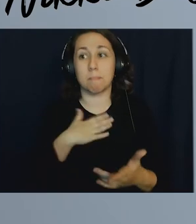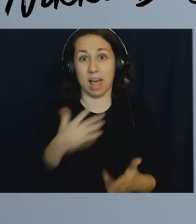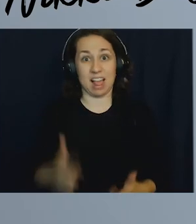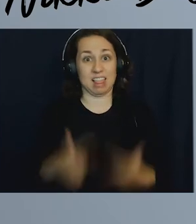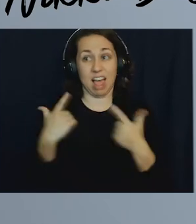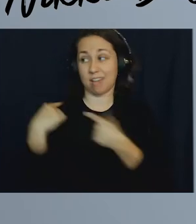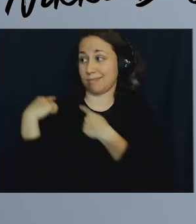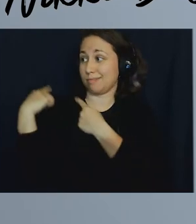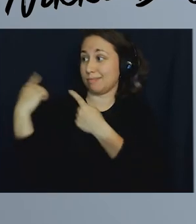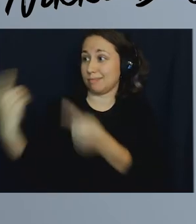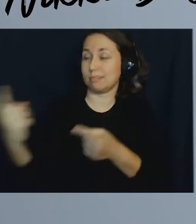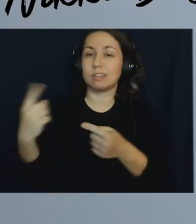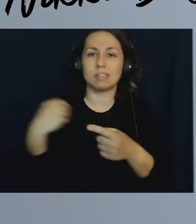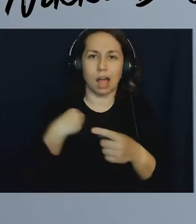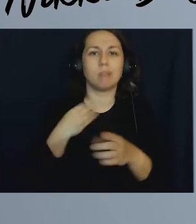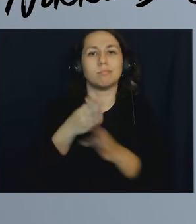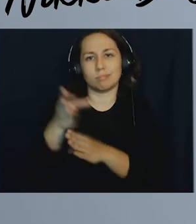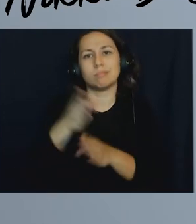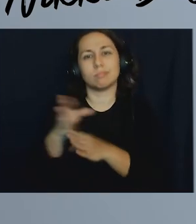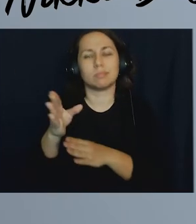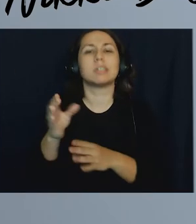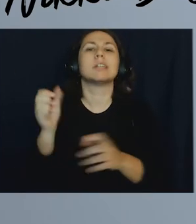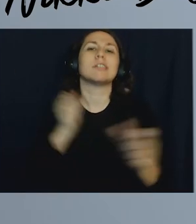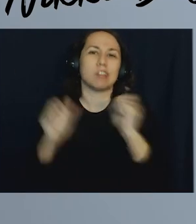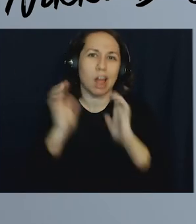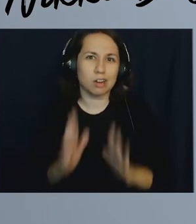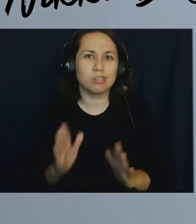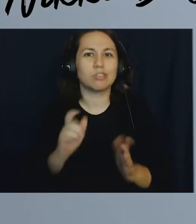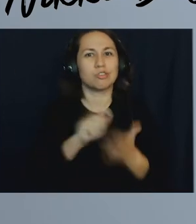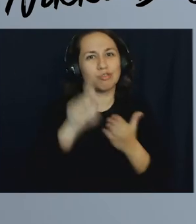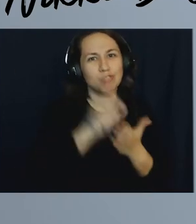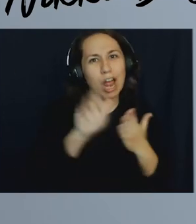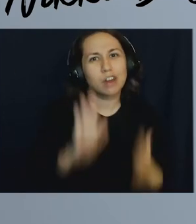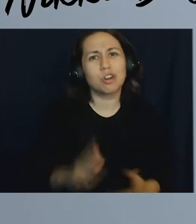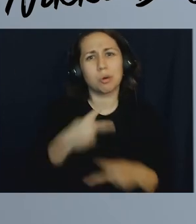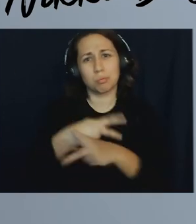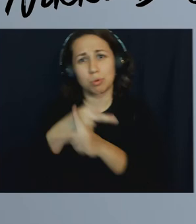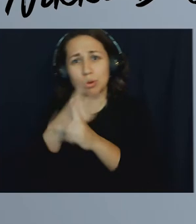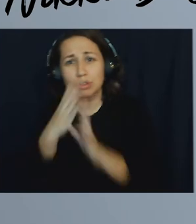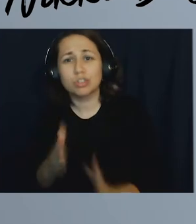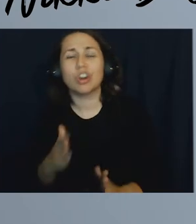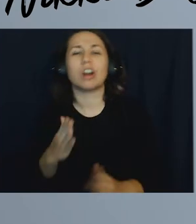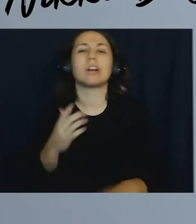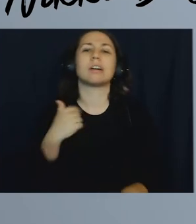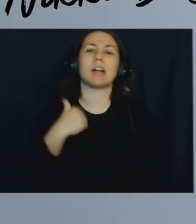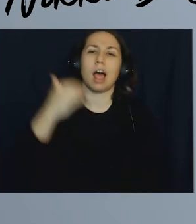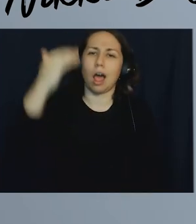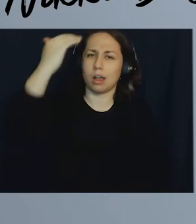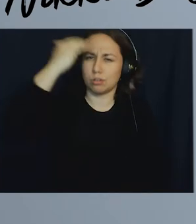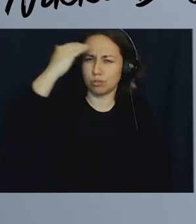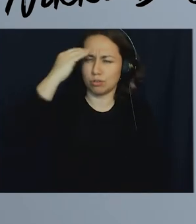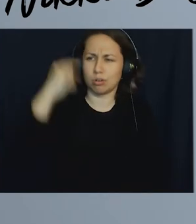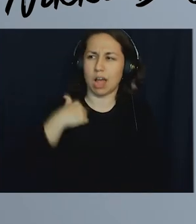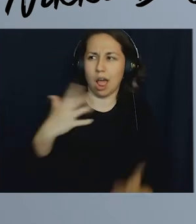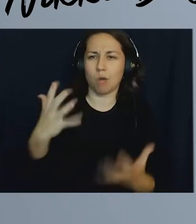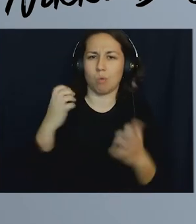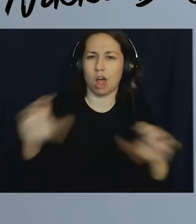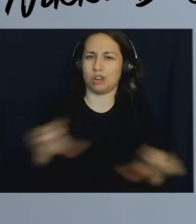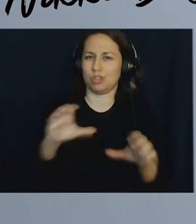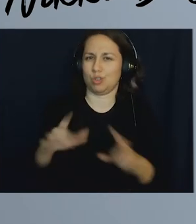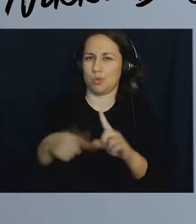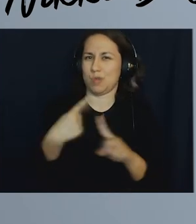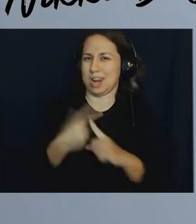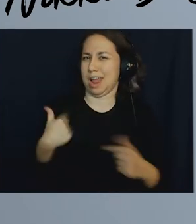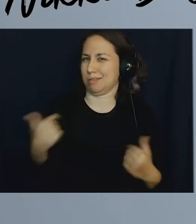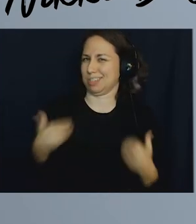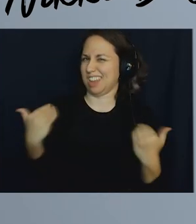en la historia de nuestro país. Y a pesar de todo esto, escuela por Zoom, mascarillas, estar lejos de los amigos y la familia y